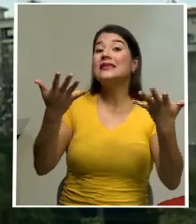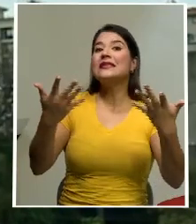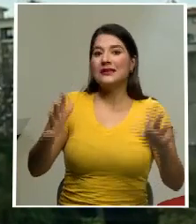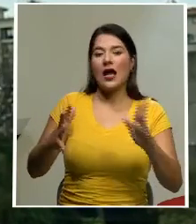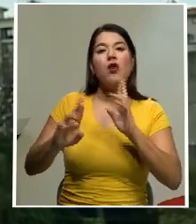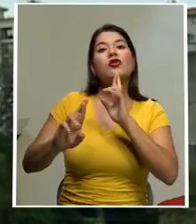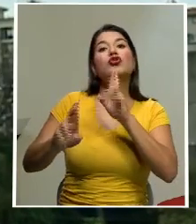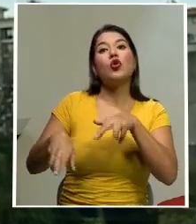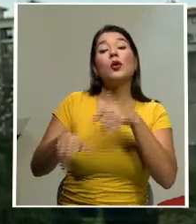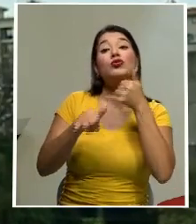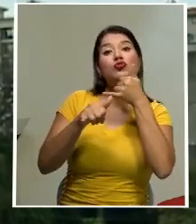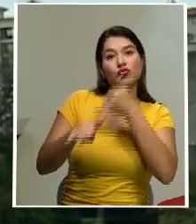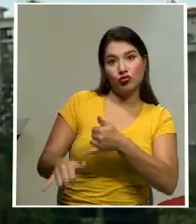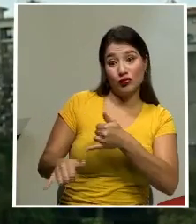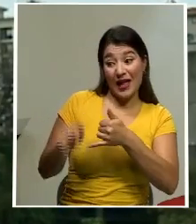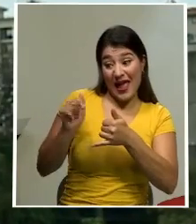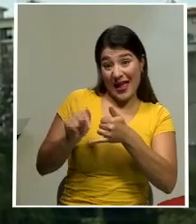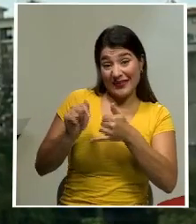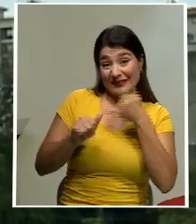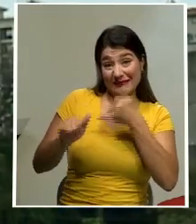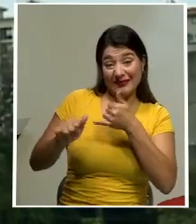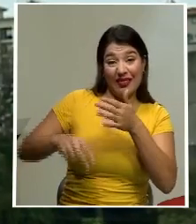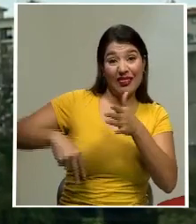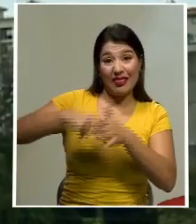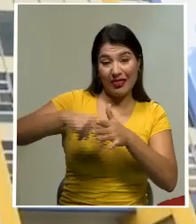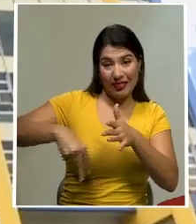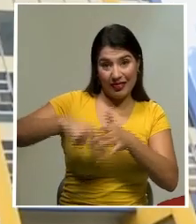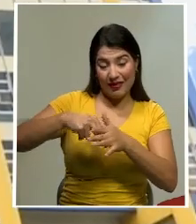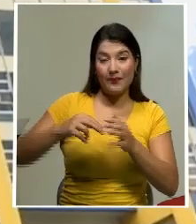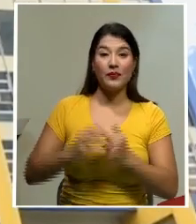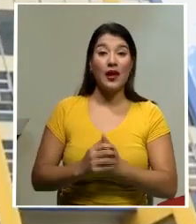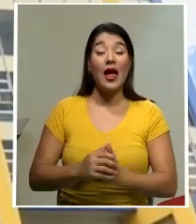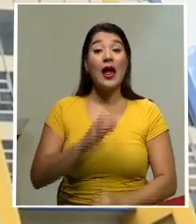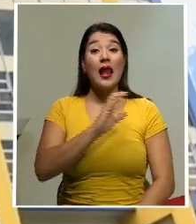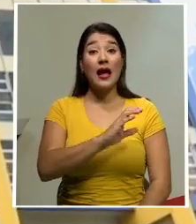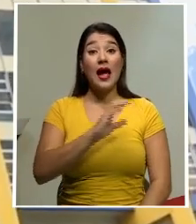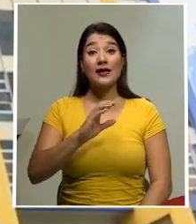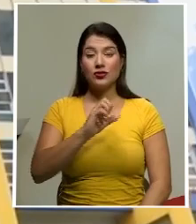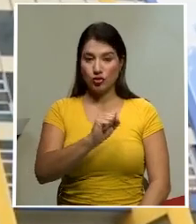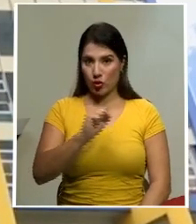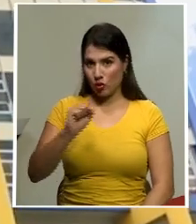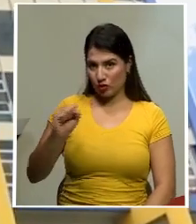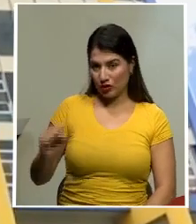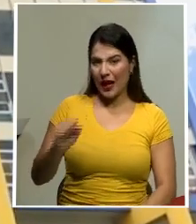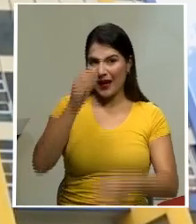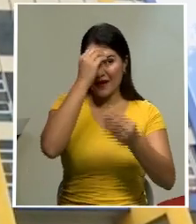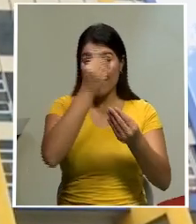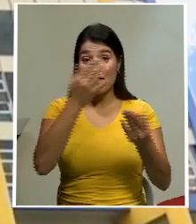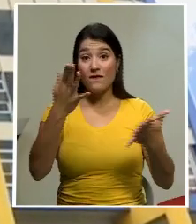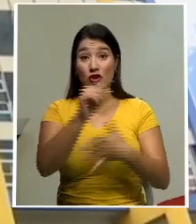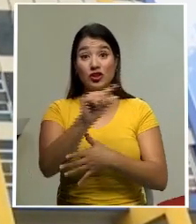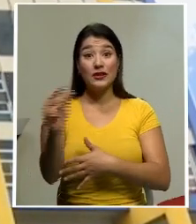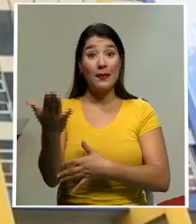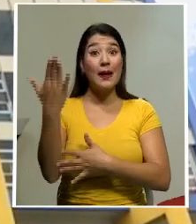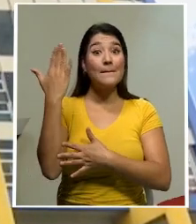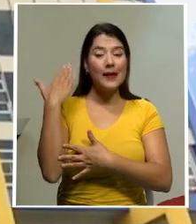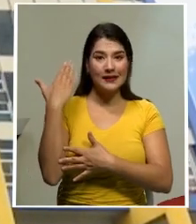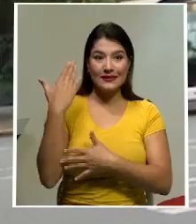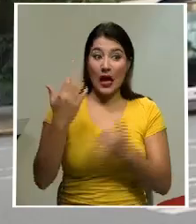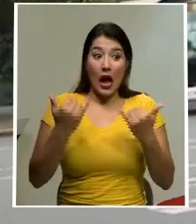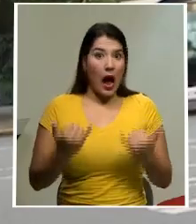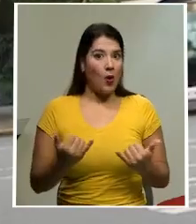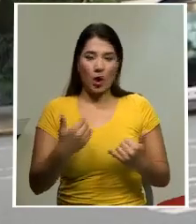un recurso de apelación que se presentó en el transcurso de la compra. La Caja de Seguro Social había informado la semana anterior que se quedó